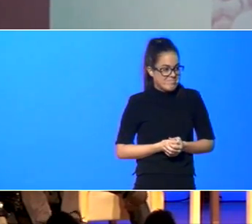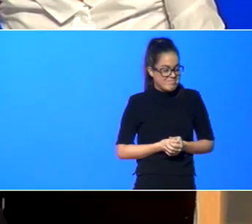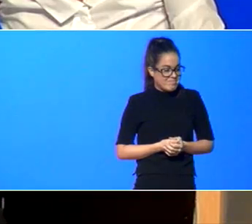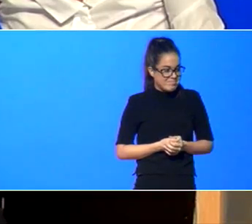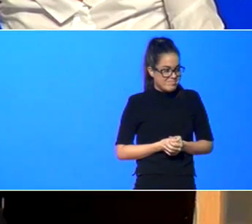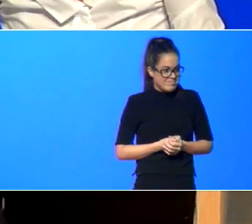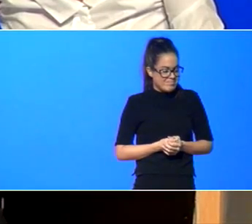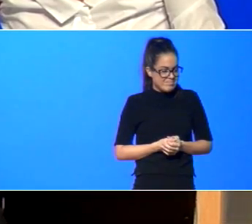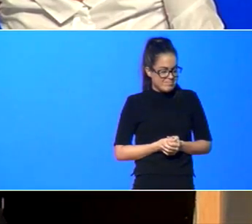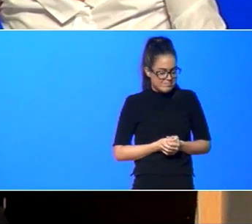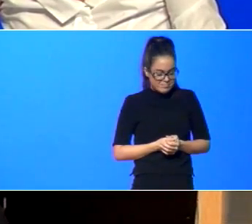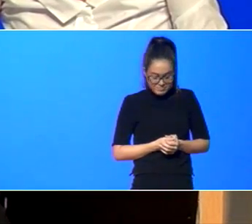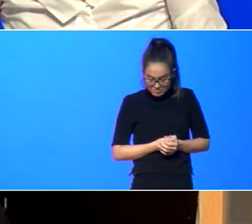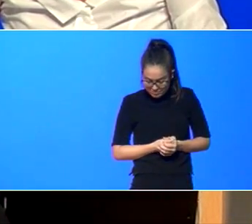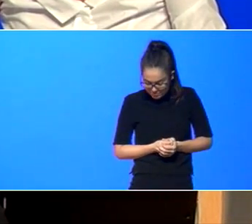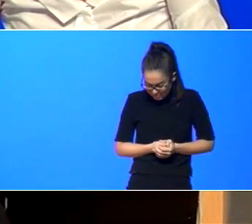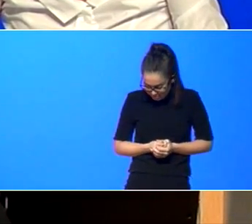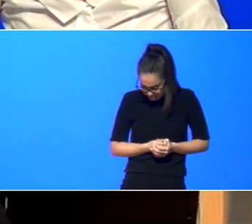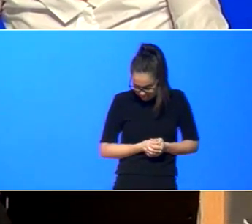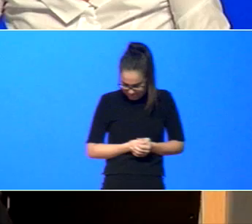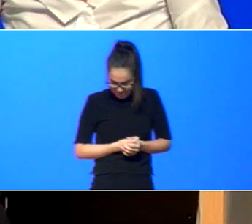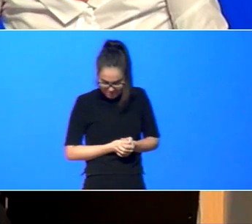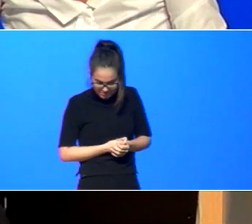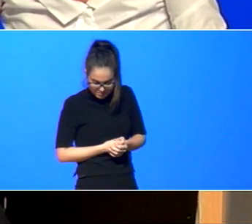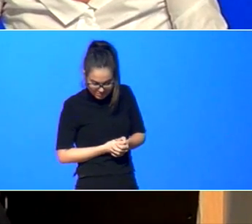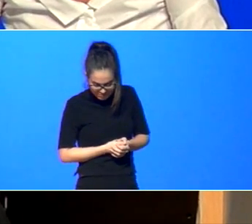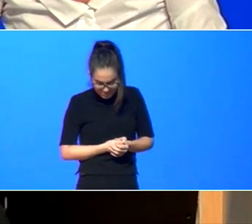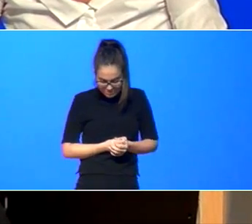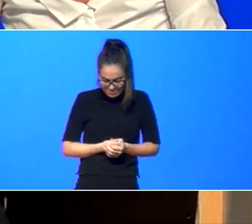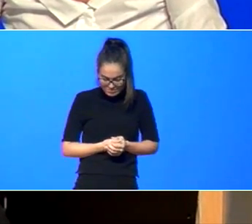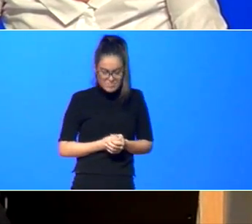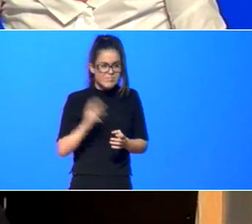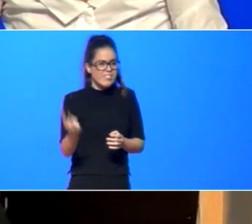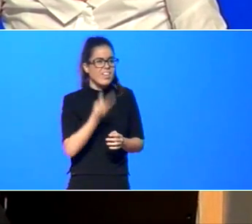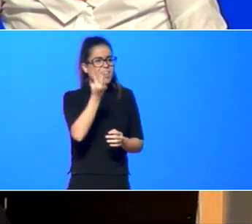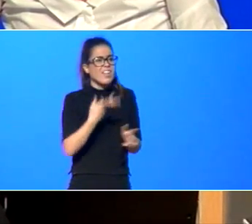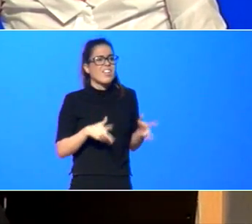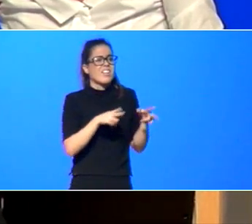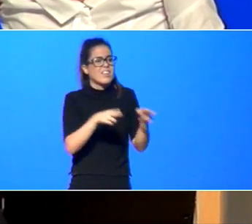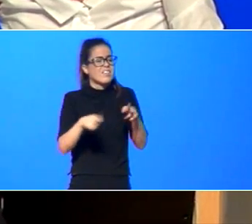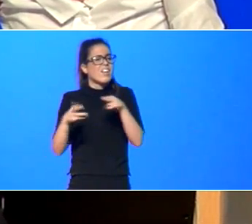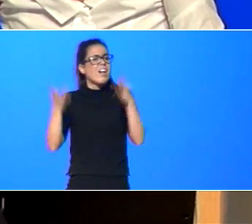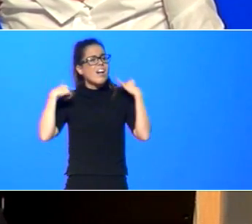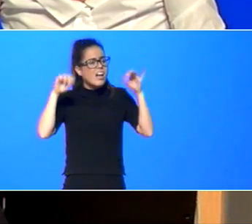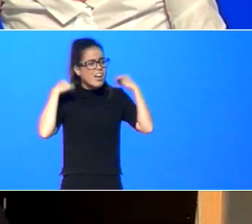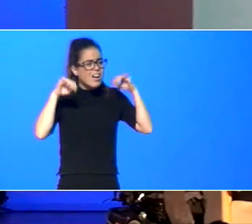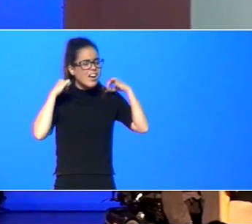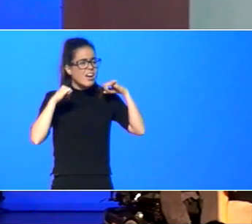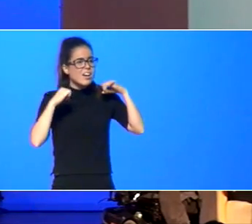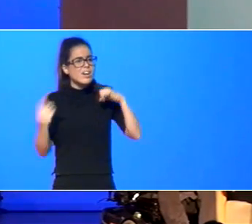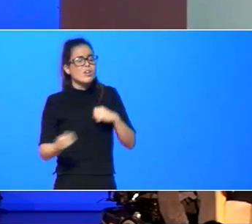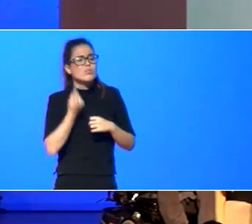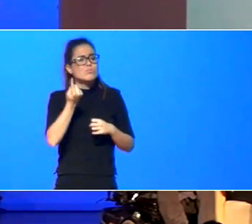Nik iru zati edo egingo neban praktiken inguruan, ez da? Bata izango zan,